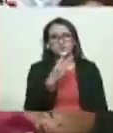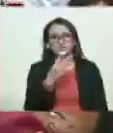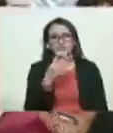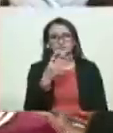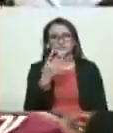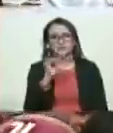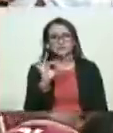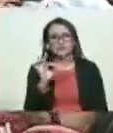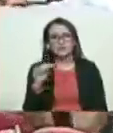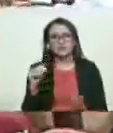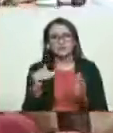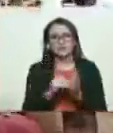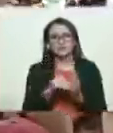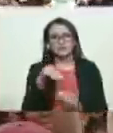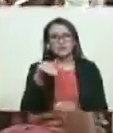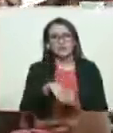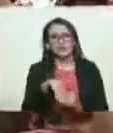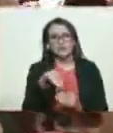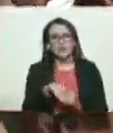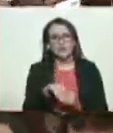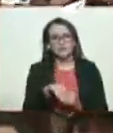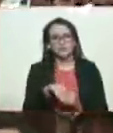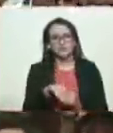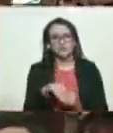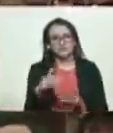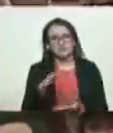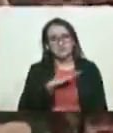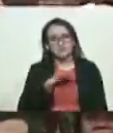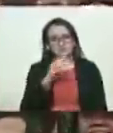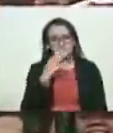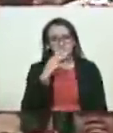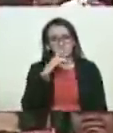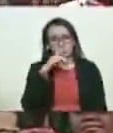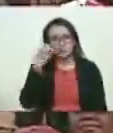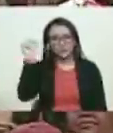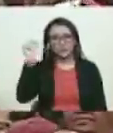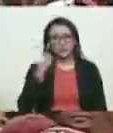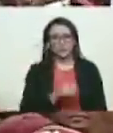350.000 votos para el candidato de la patria